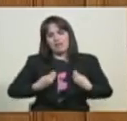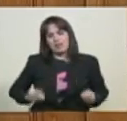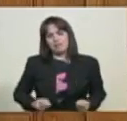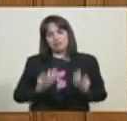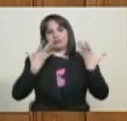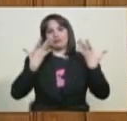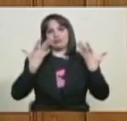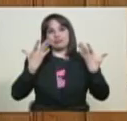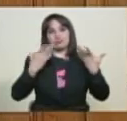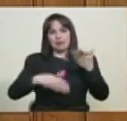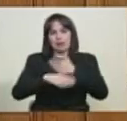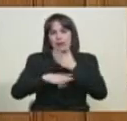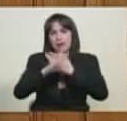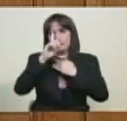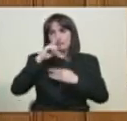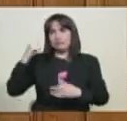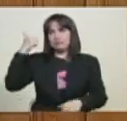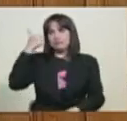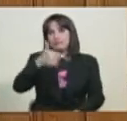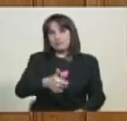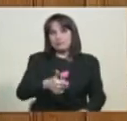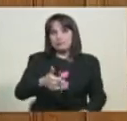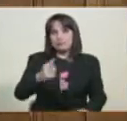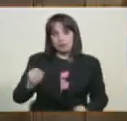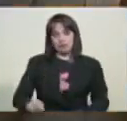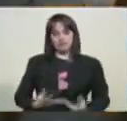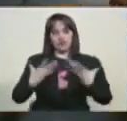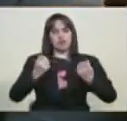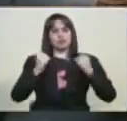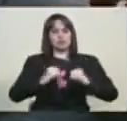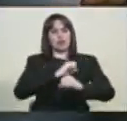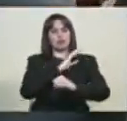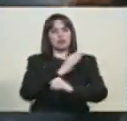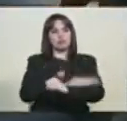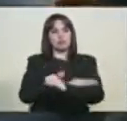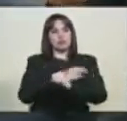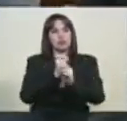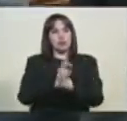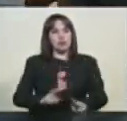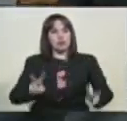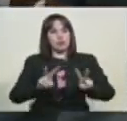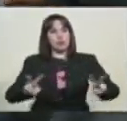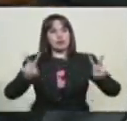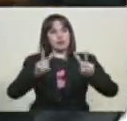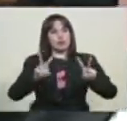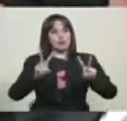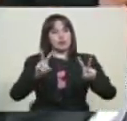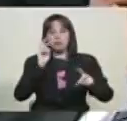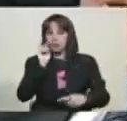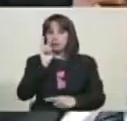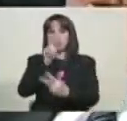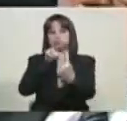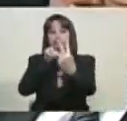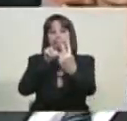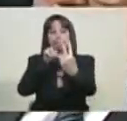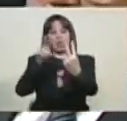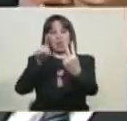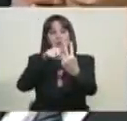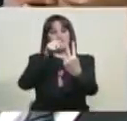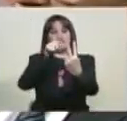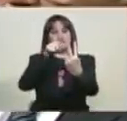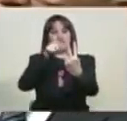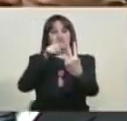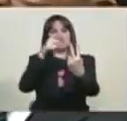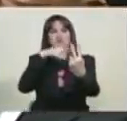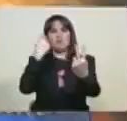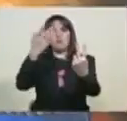vida, la vida. Y eso es lo que me dio fuerza y valentía para seguir viendo de frente a la muerte,